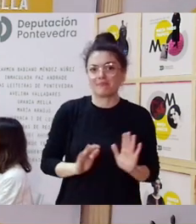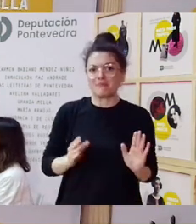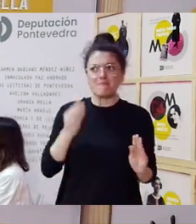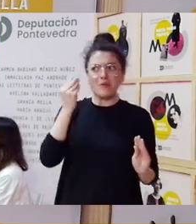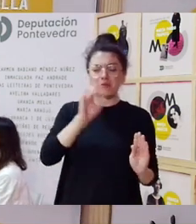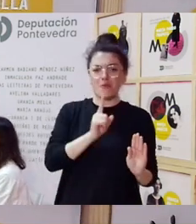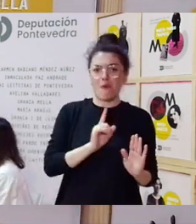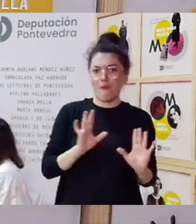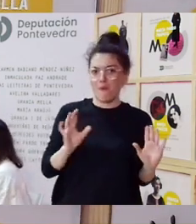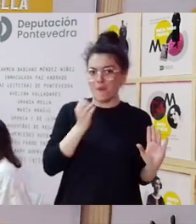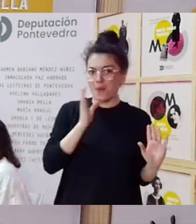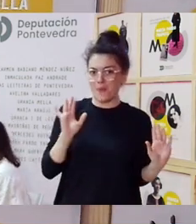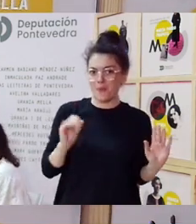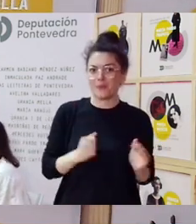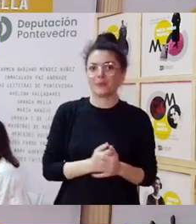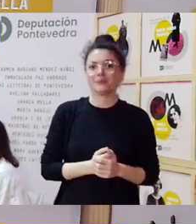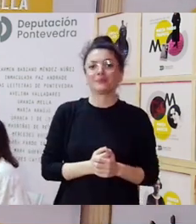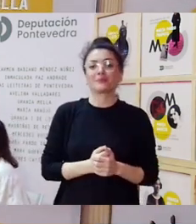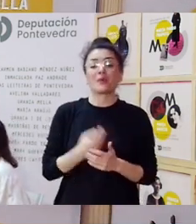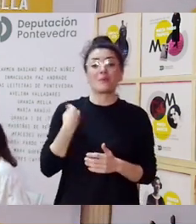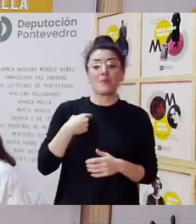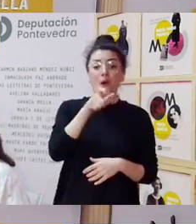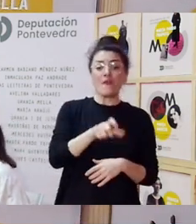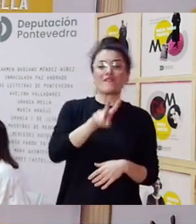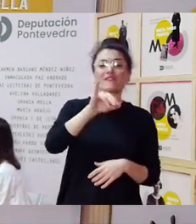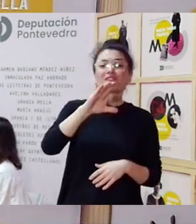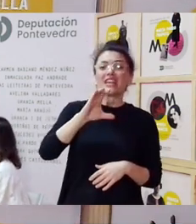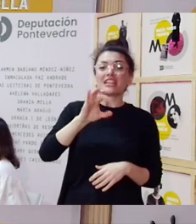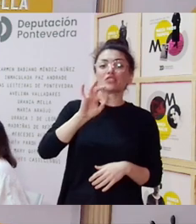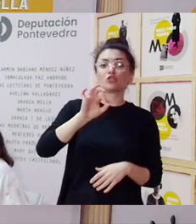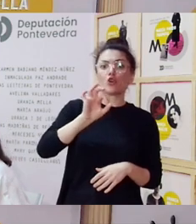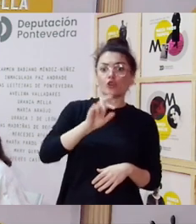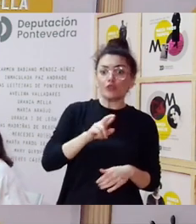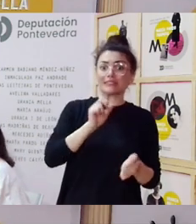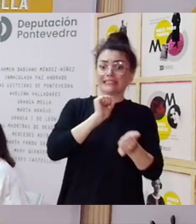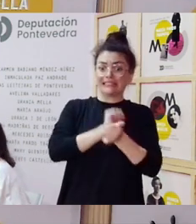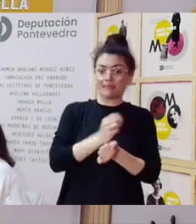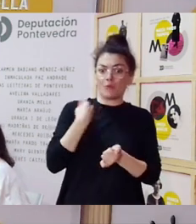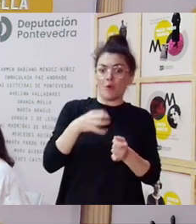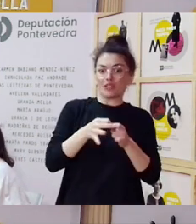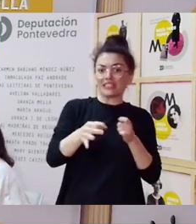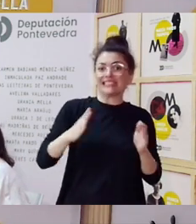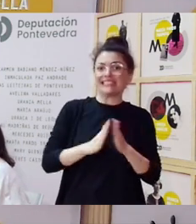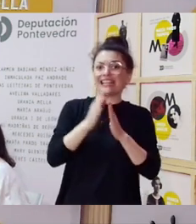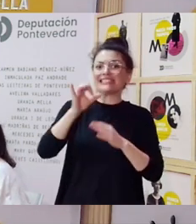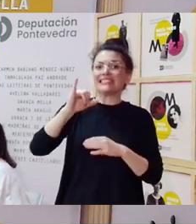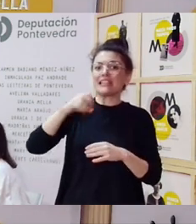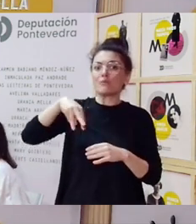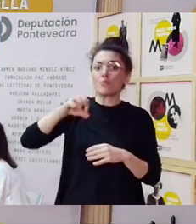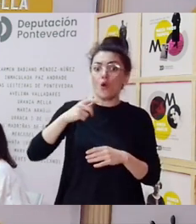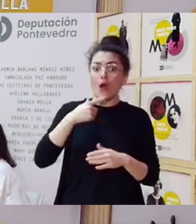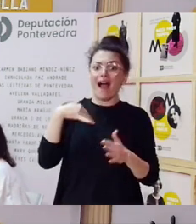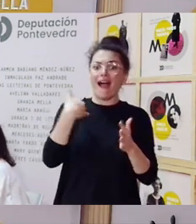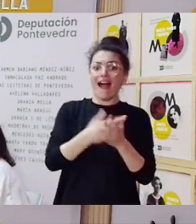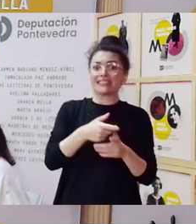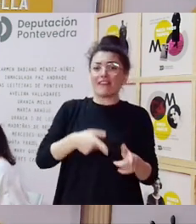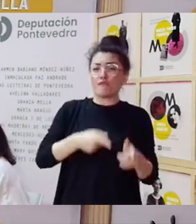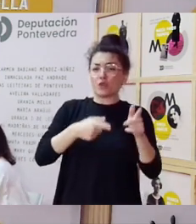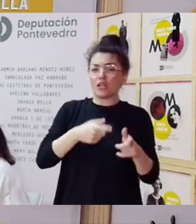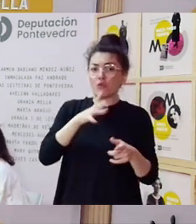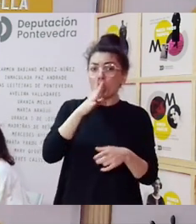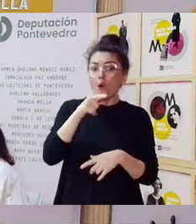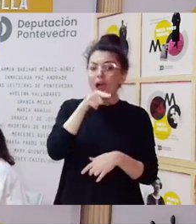non. A Víctor detivérono, levárono a San Simón e acabaron fusilando non porque